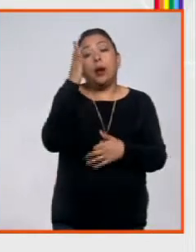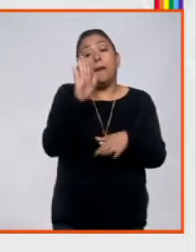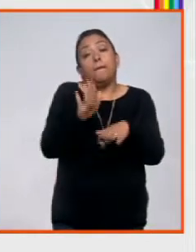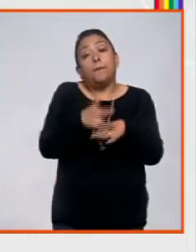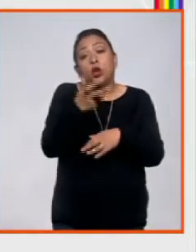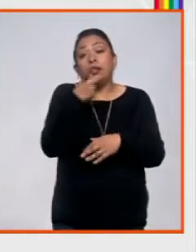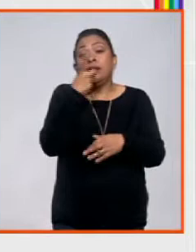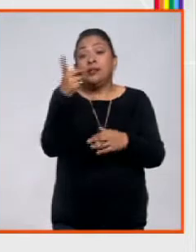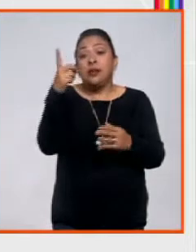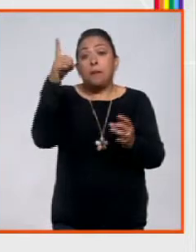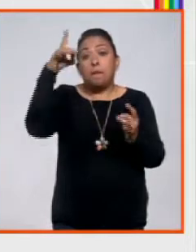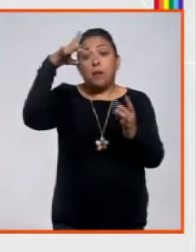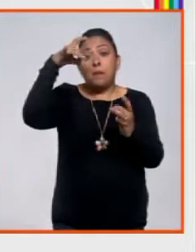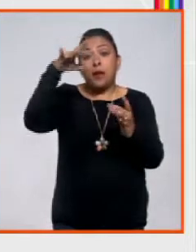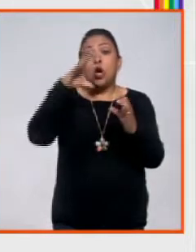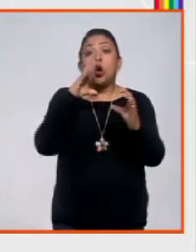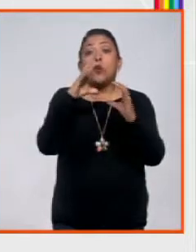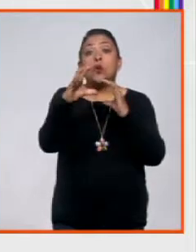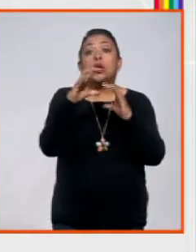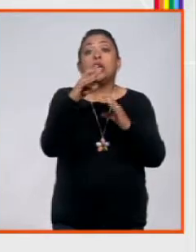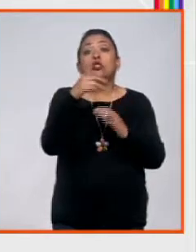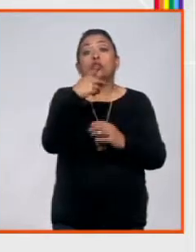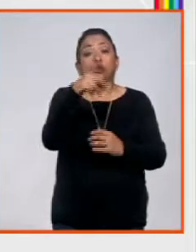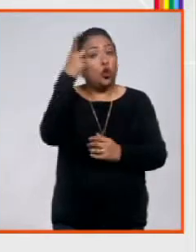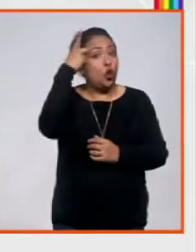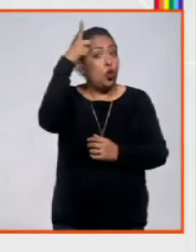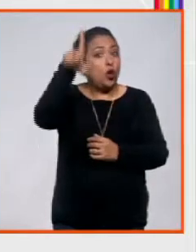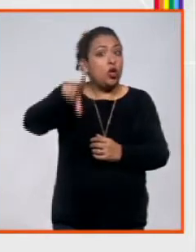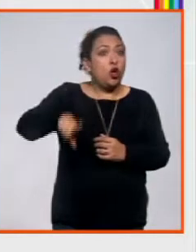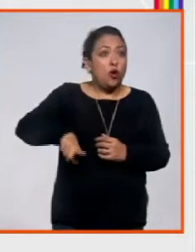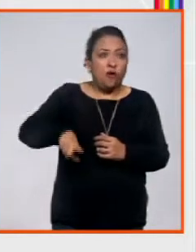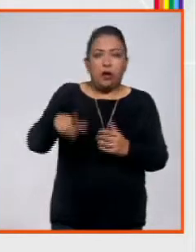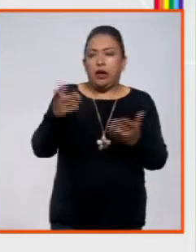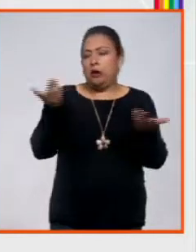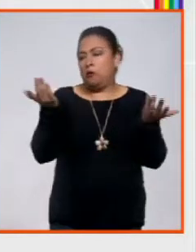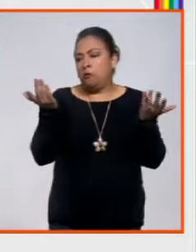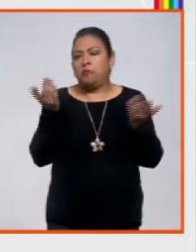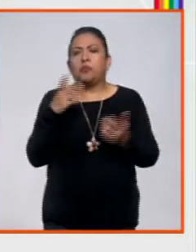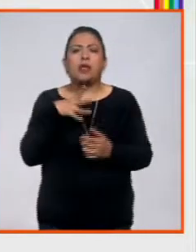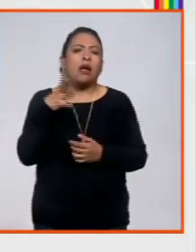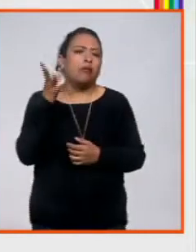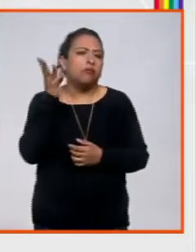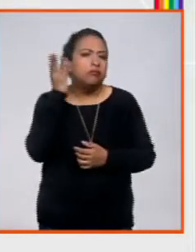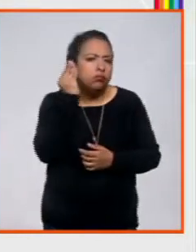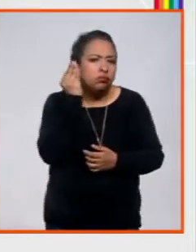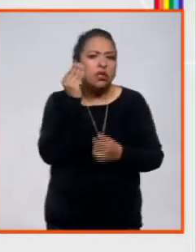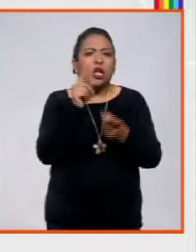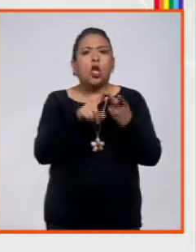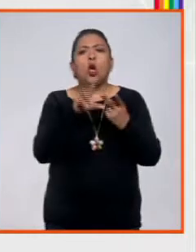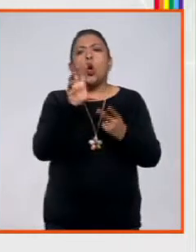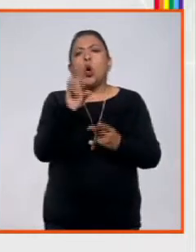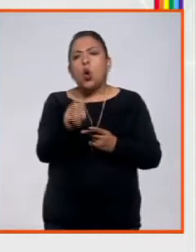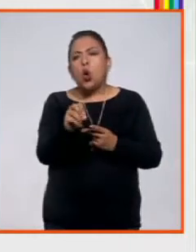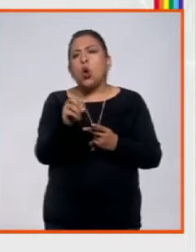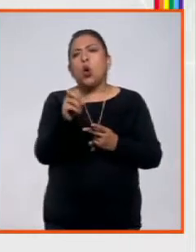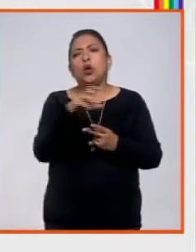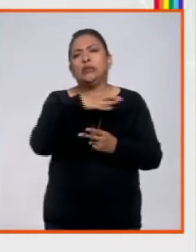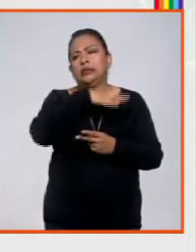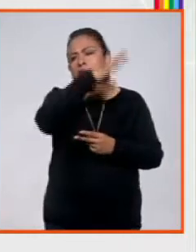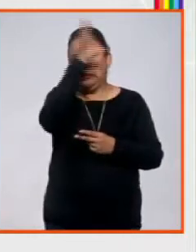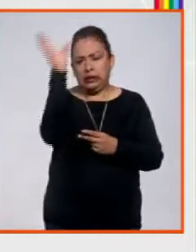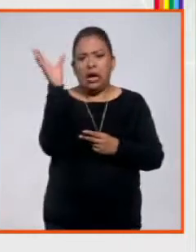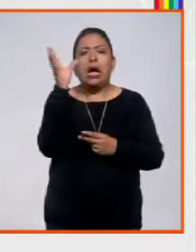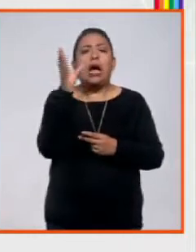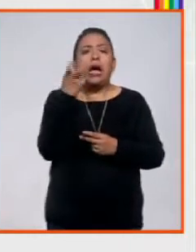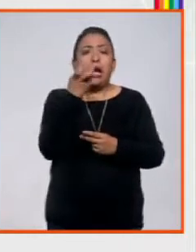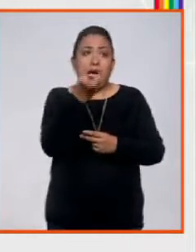que la comunicación pertenece al estado ya está en el espectro ya sea radiofónico están en las ondas en el cielo y eso